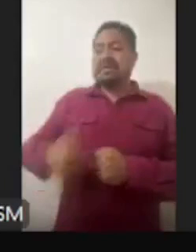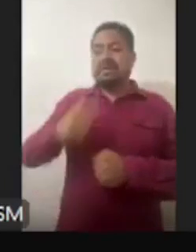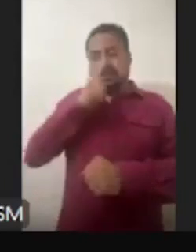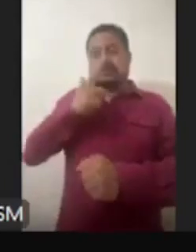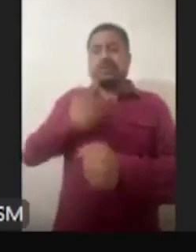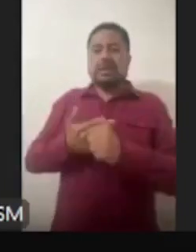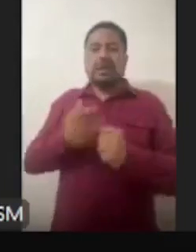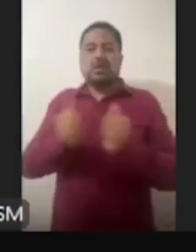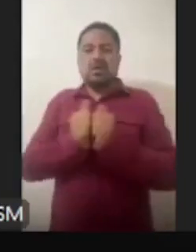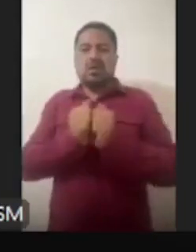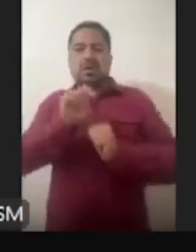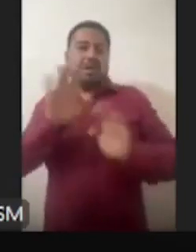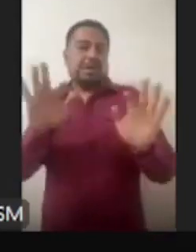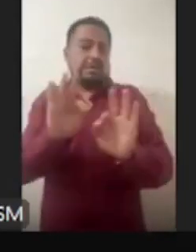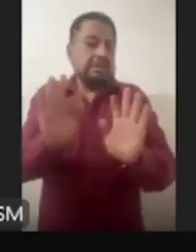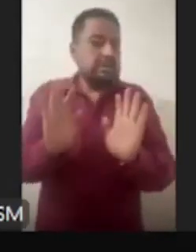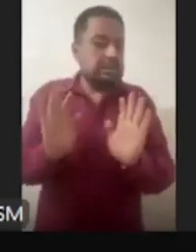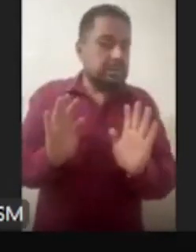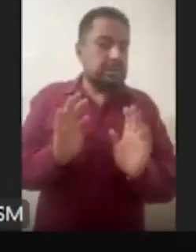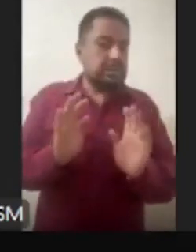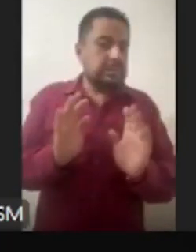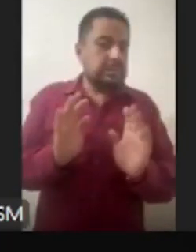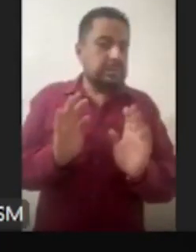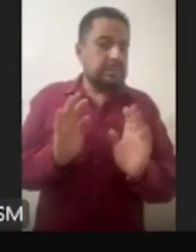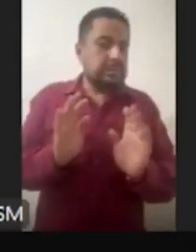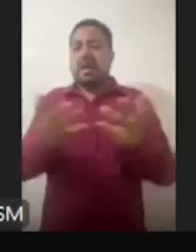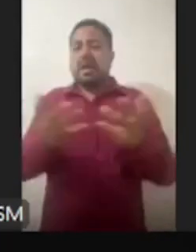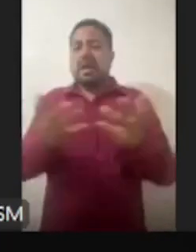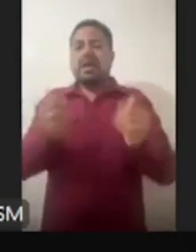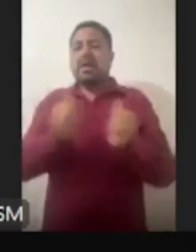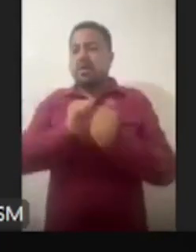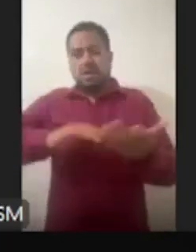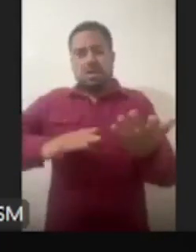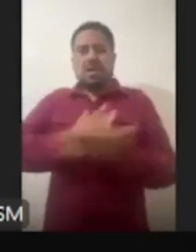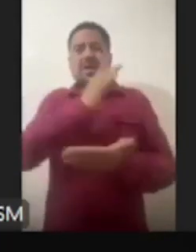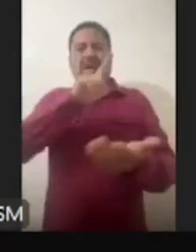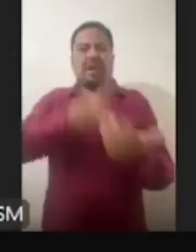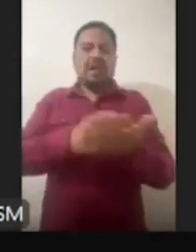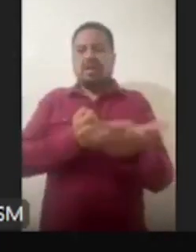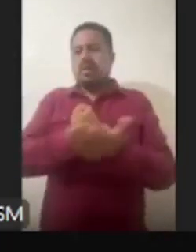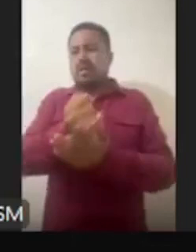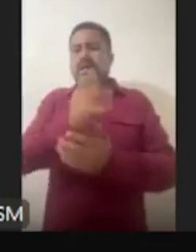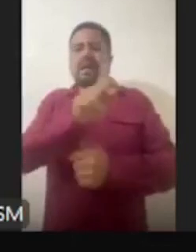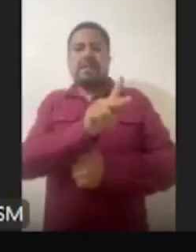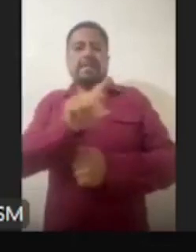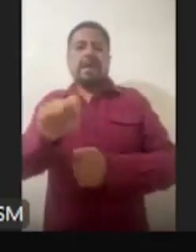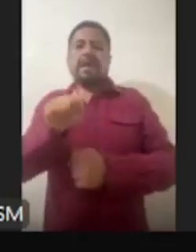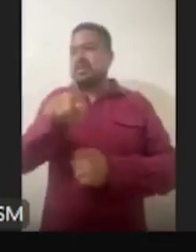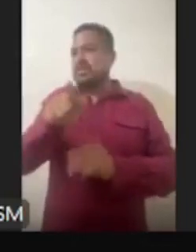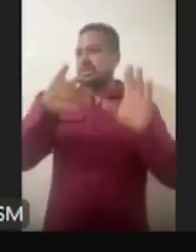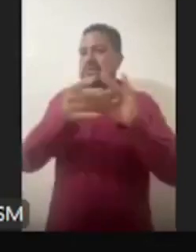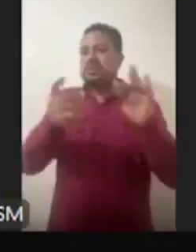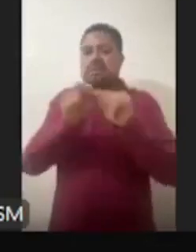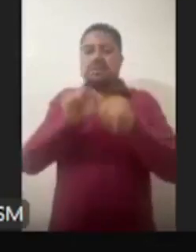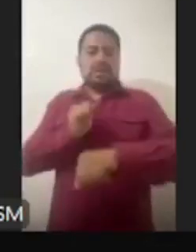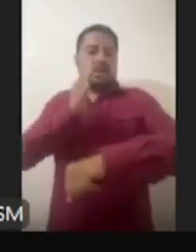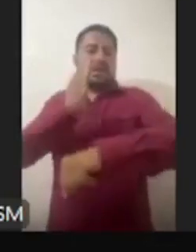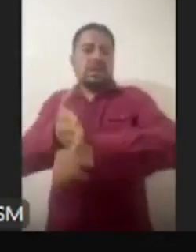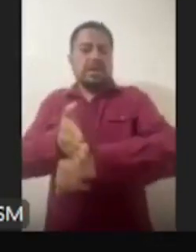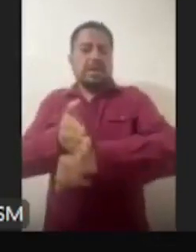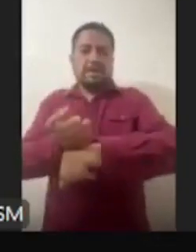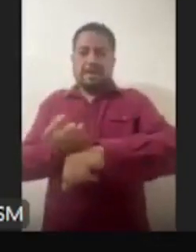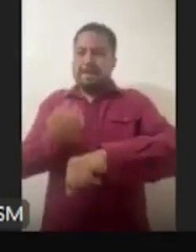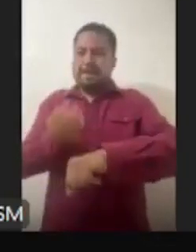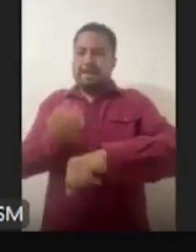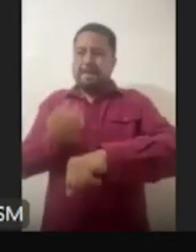caso. En lo que hace a la inoperancia del agravio se determina porque el PT señala que las sanciones que se le impusieron desde hace aproximadamente